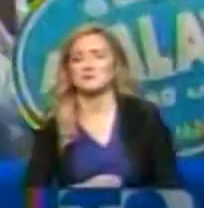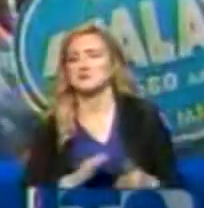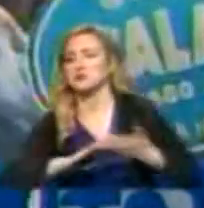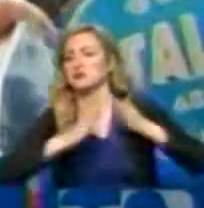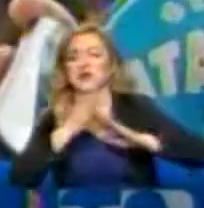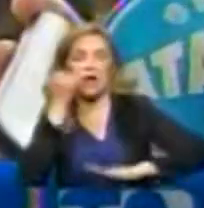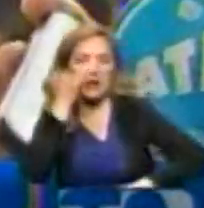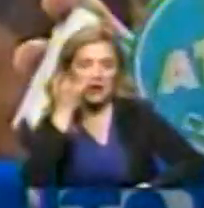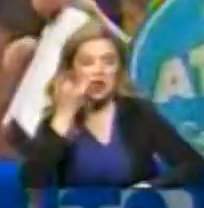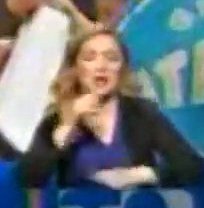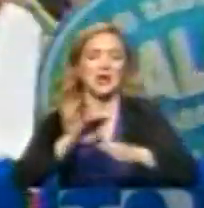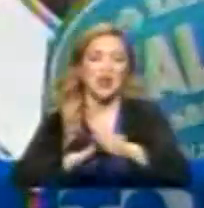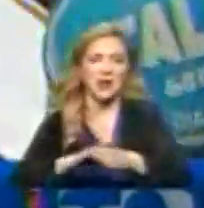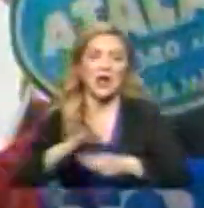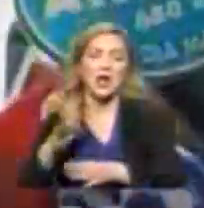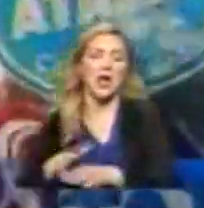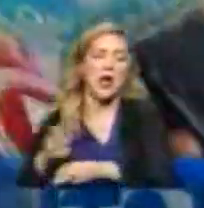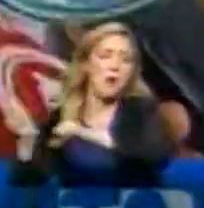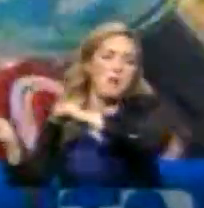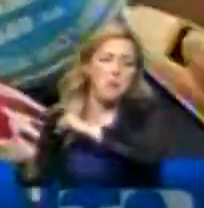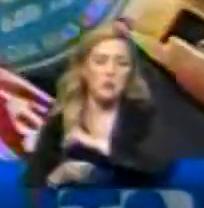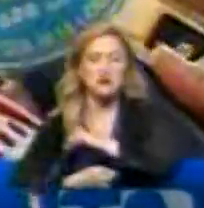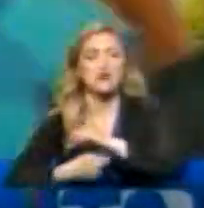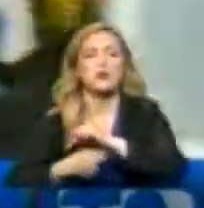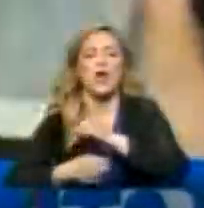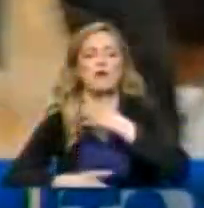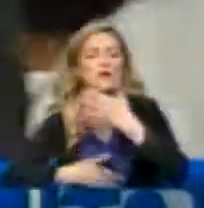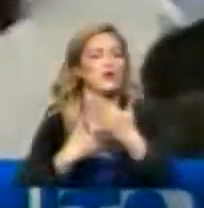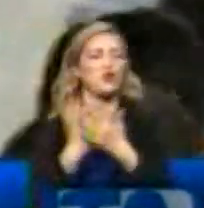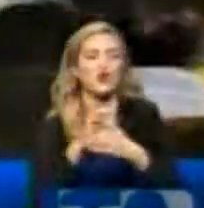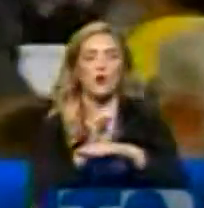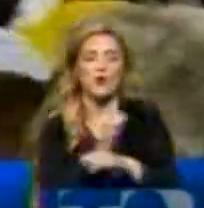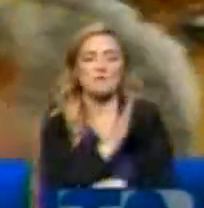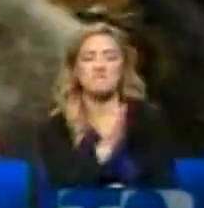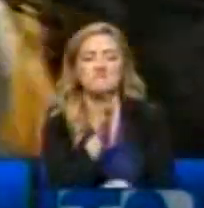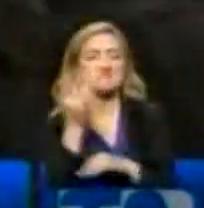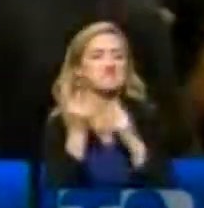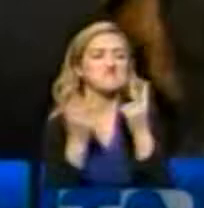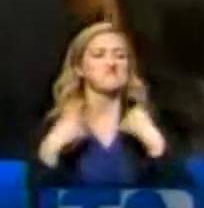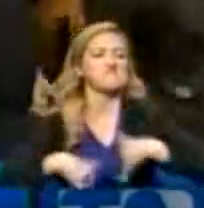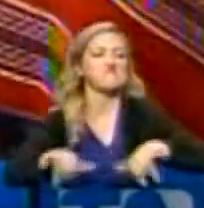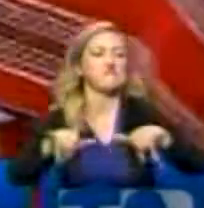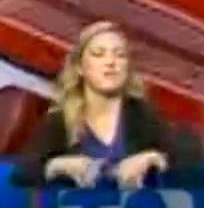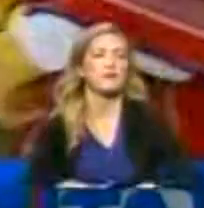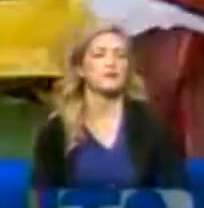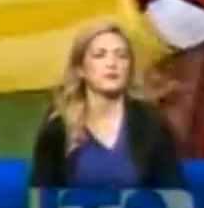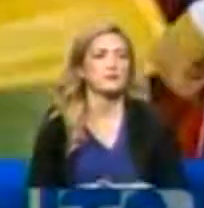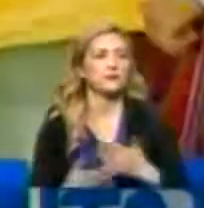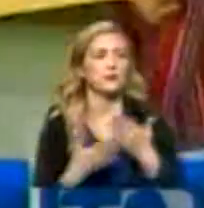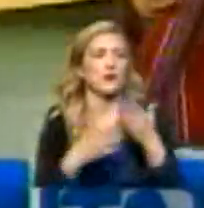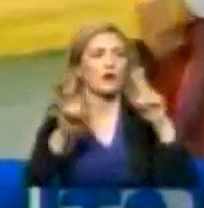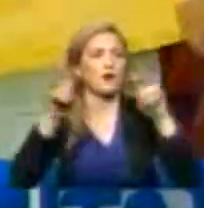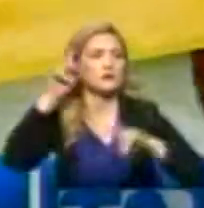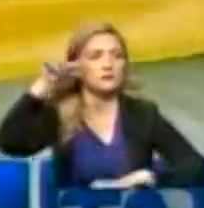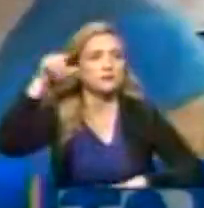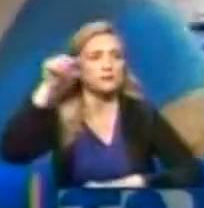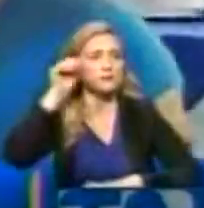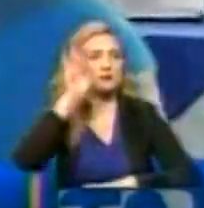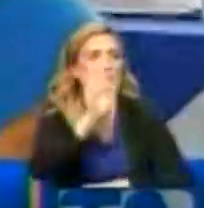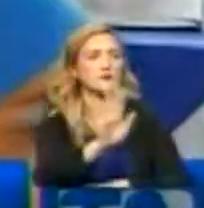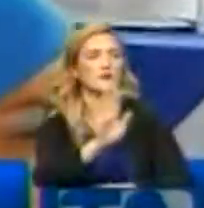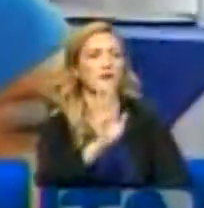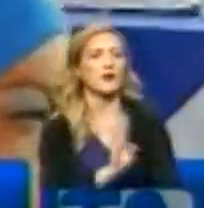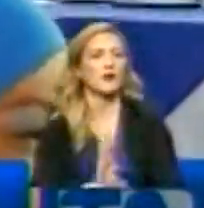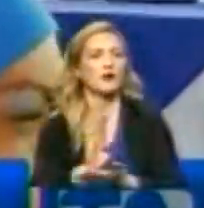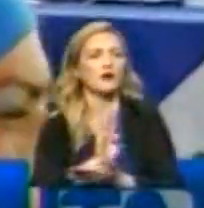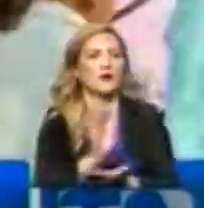solo indígenas, montubias, afros, de todo el Ecuador. Estas declaraciones las dio durante el evento denominado El Gobierno en tu Barrio, que se realizó